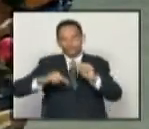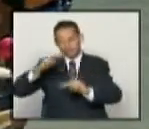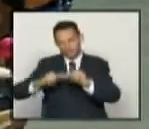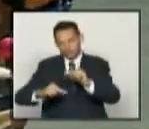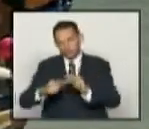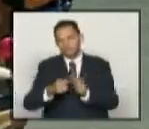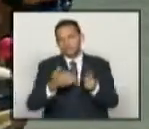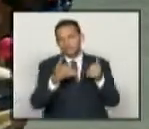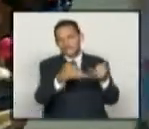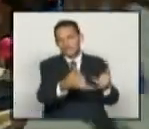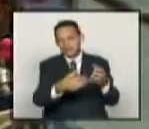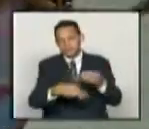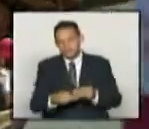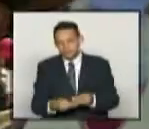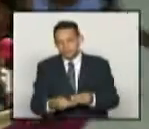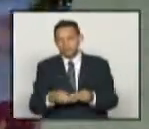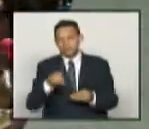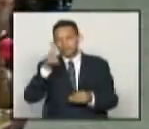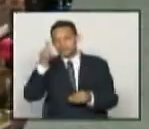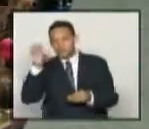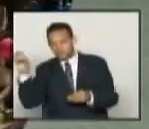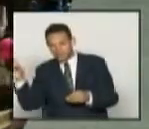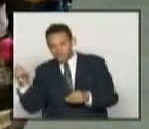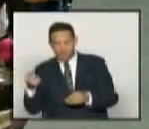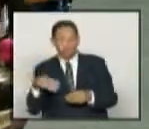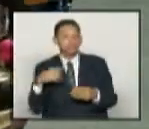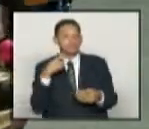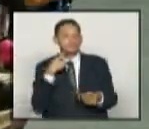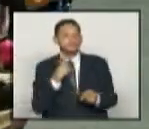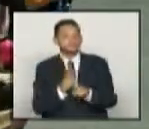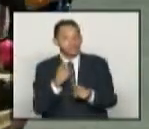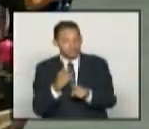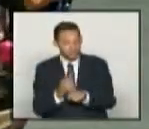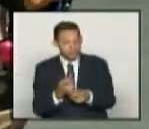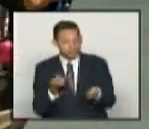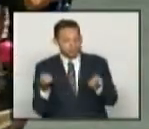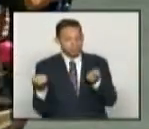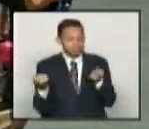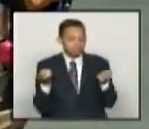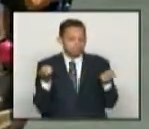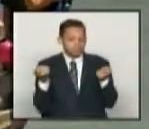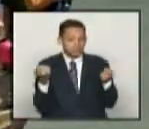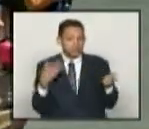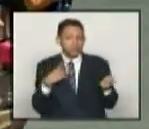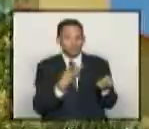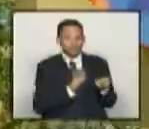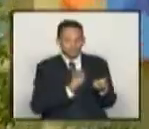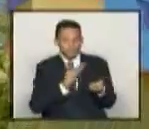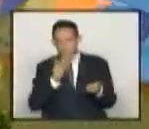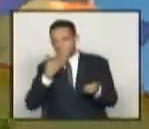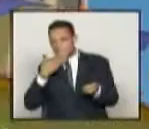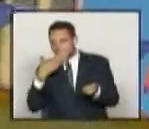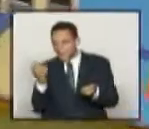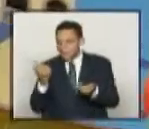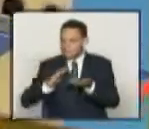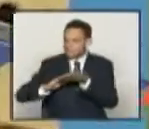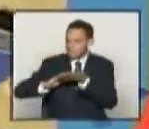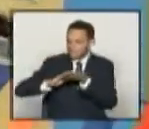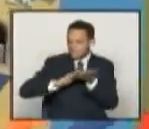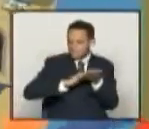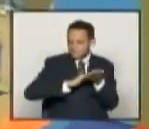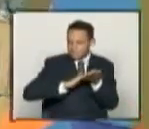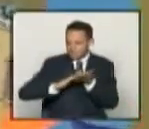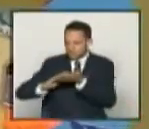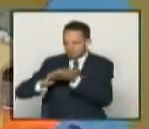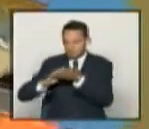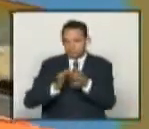pasa es que con esas 60 máquinas son insuficientes, pero de todas maneras estamos mejor que antes. Uno habla en los municipios